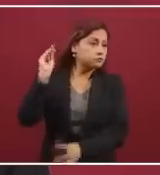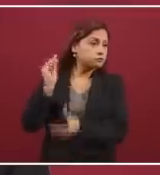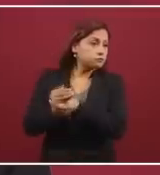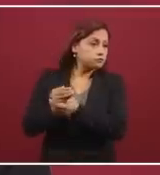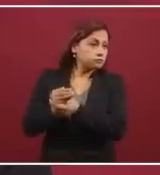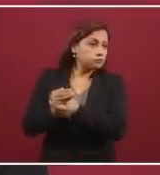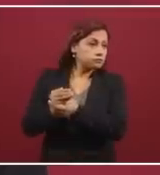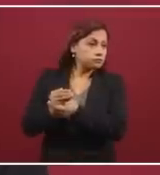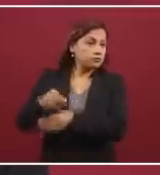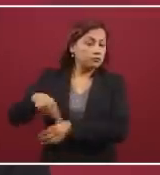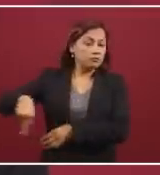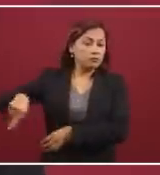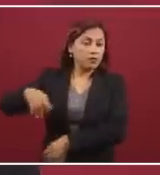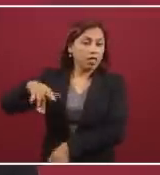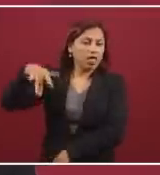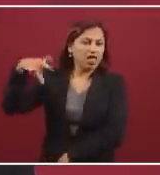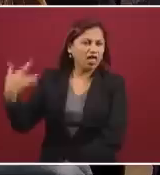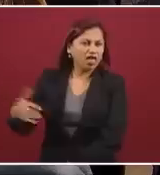ticket